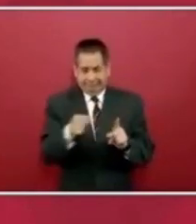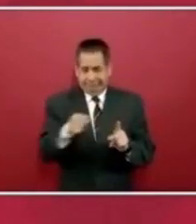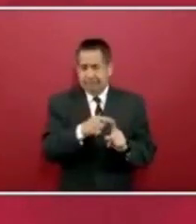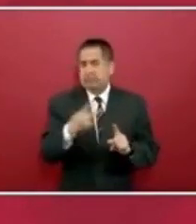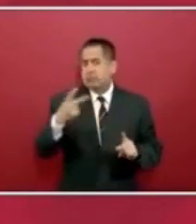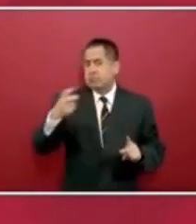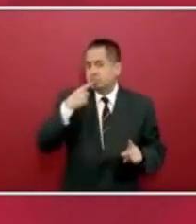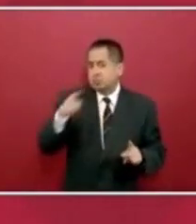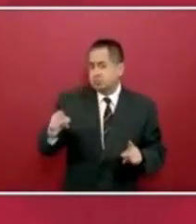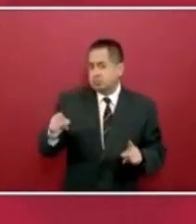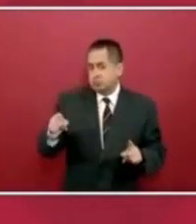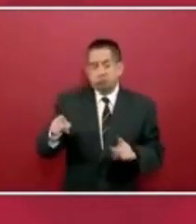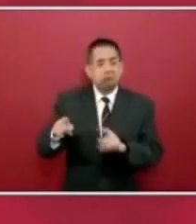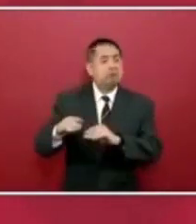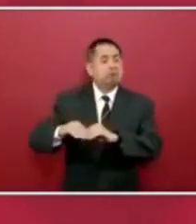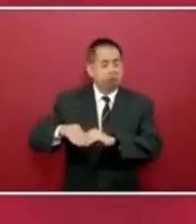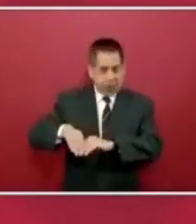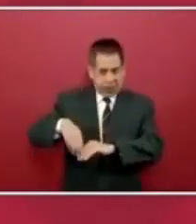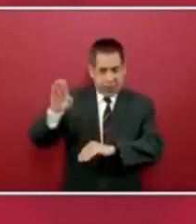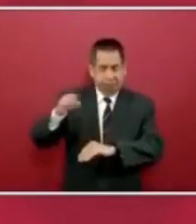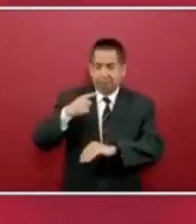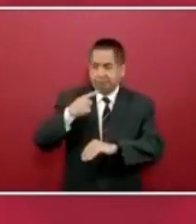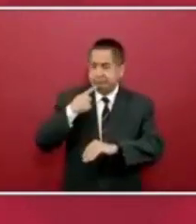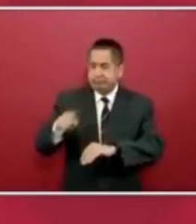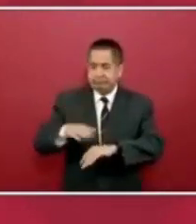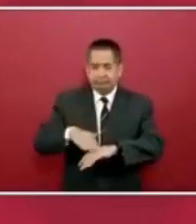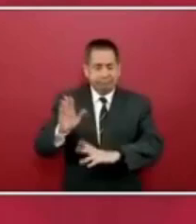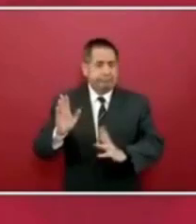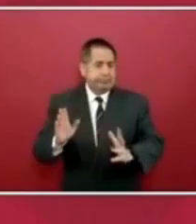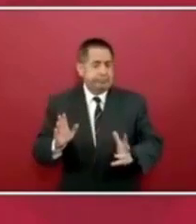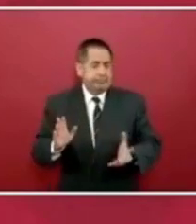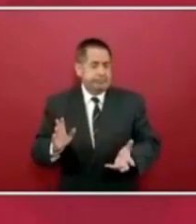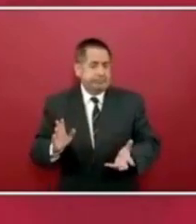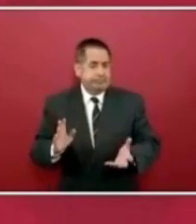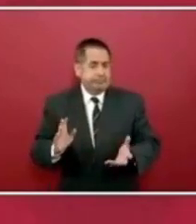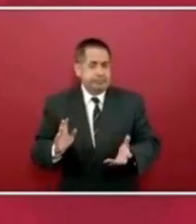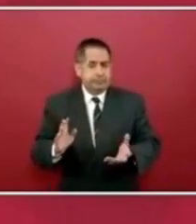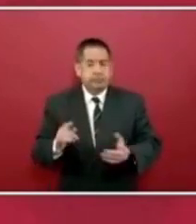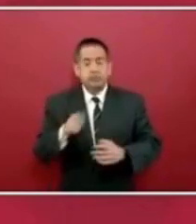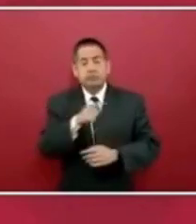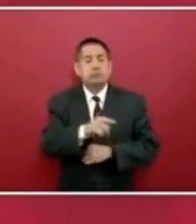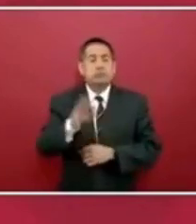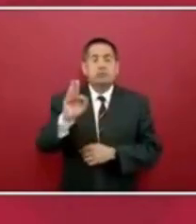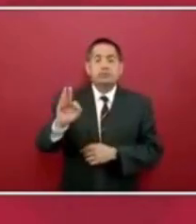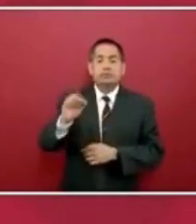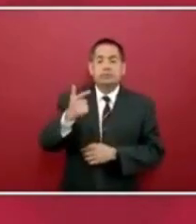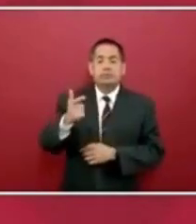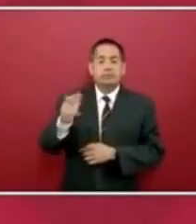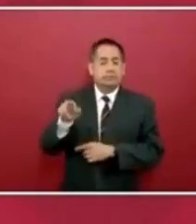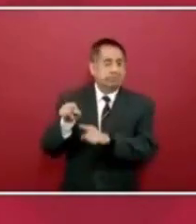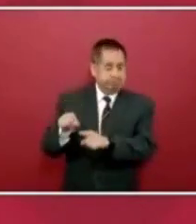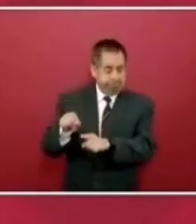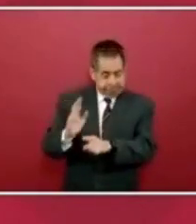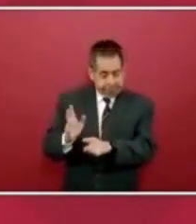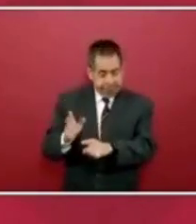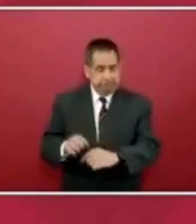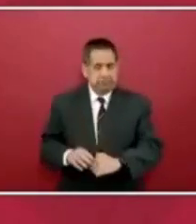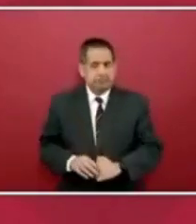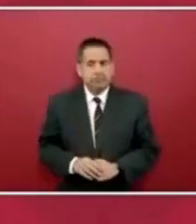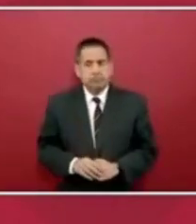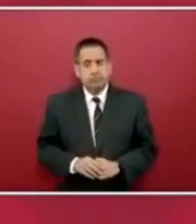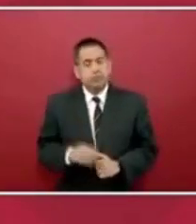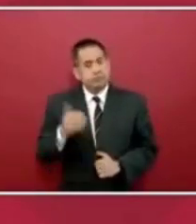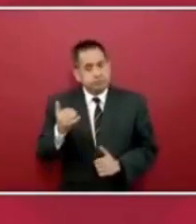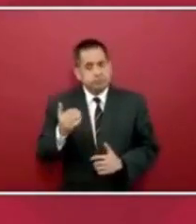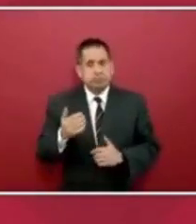más de 200 de los presentados en la fiscalía general y